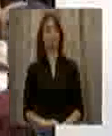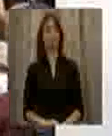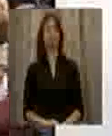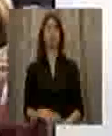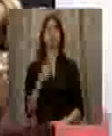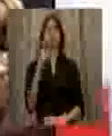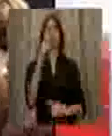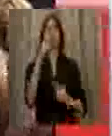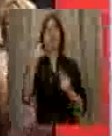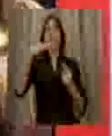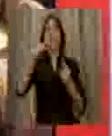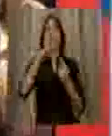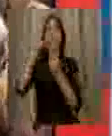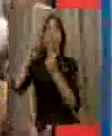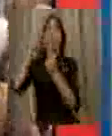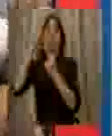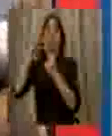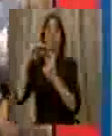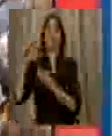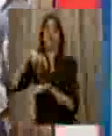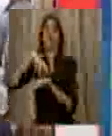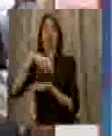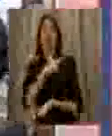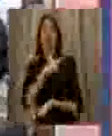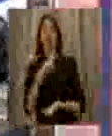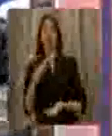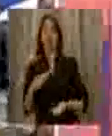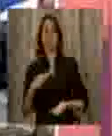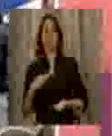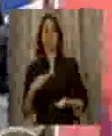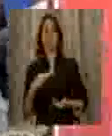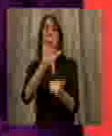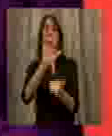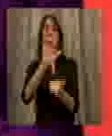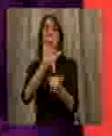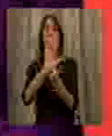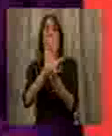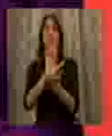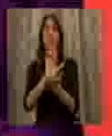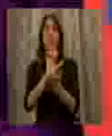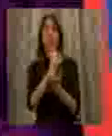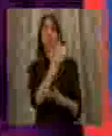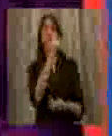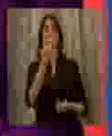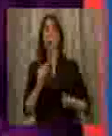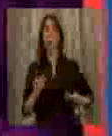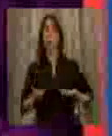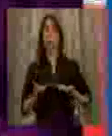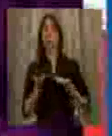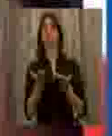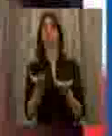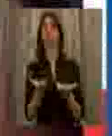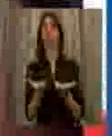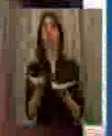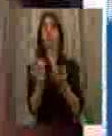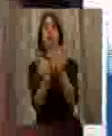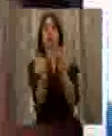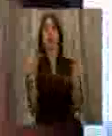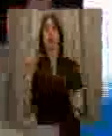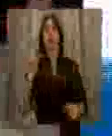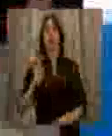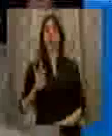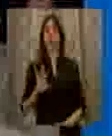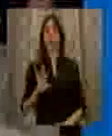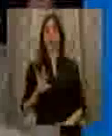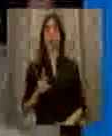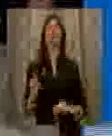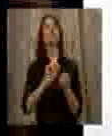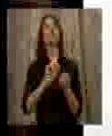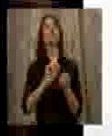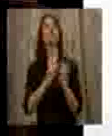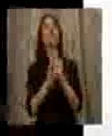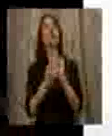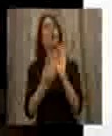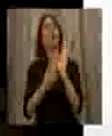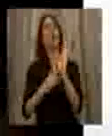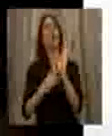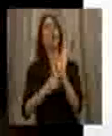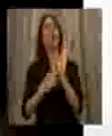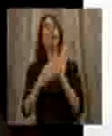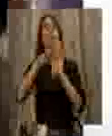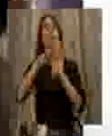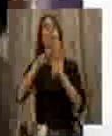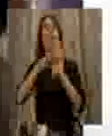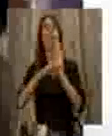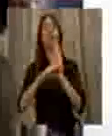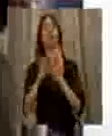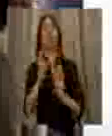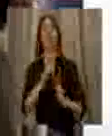Una de las prioridades del Ministerio ha sido poner al Estado en un 100% al servicio de los chilenos. Ello se está haciendo realidad hoy por medio del